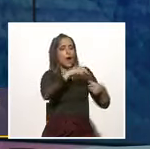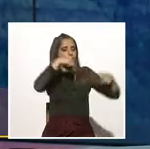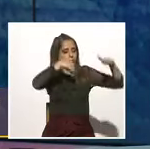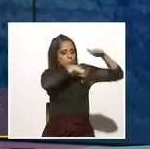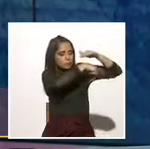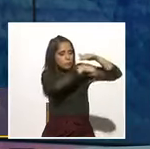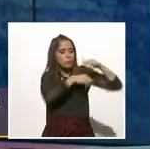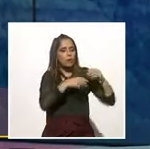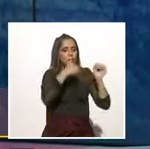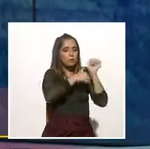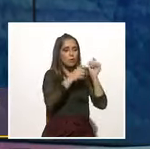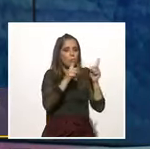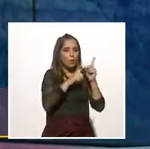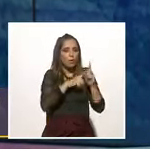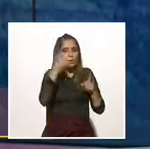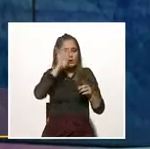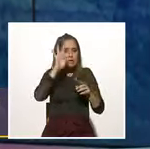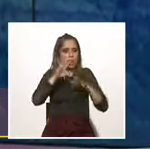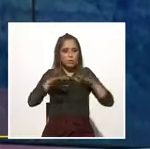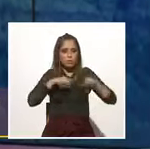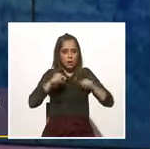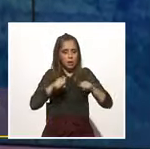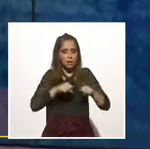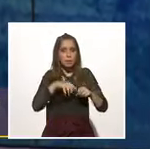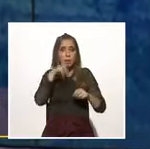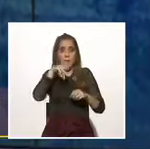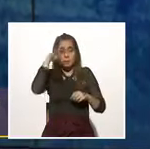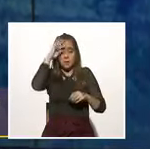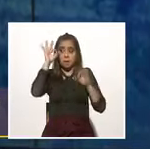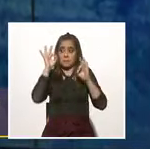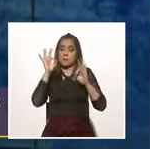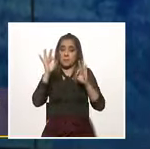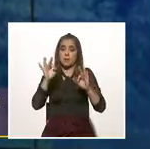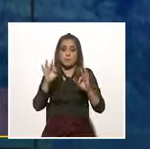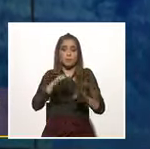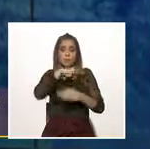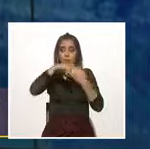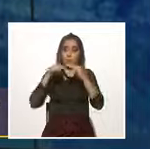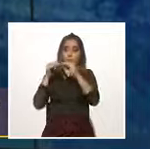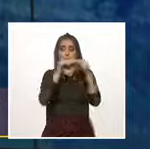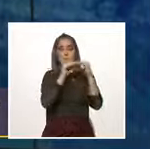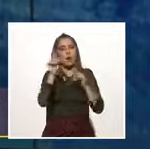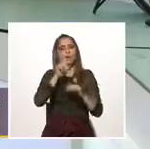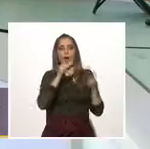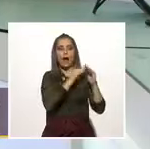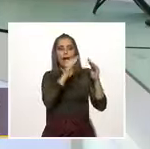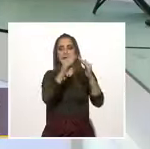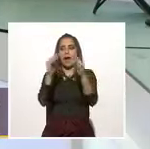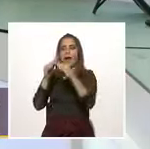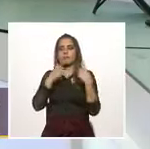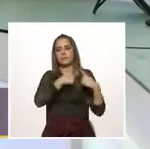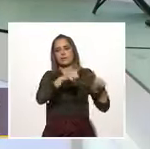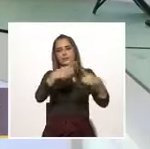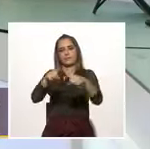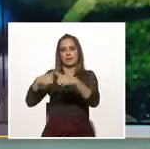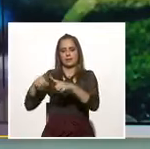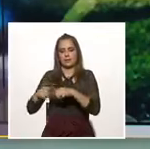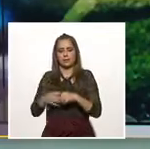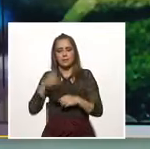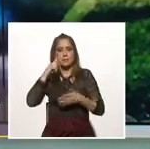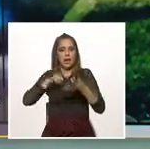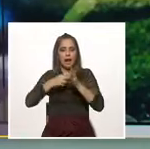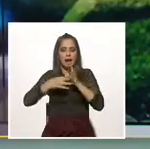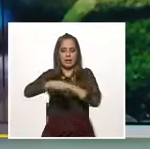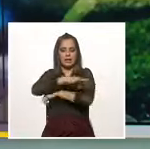y establecer estrategias específicas. No hay recetas de cocina. Exactamente. Vamos a ver qué nos dice el arquitecto